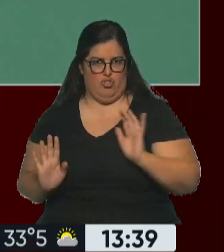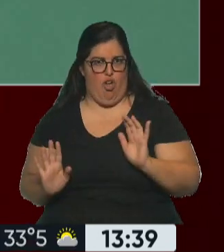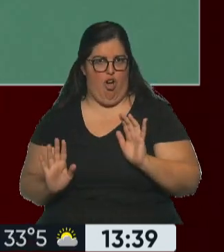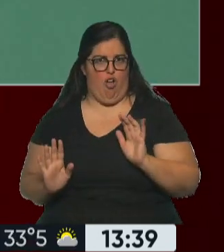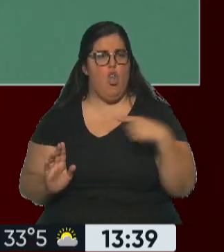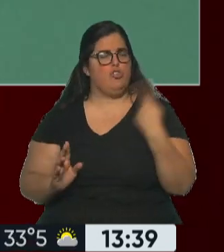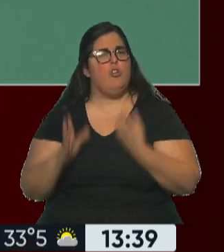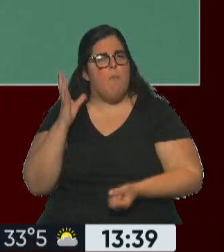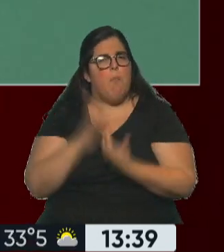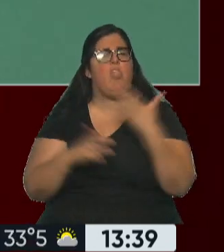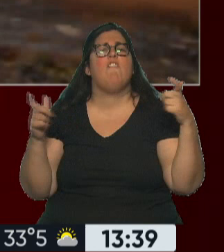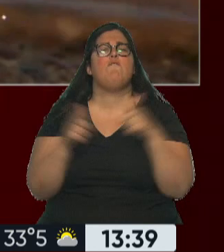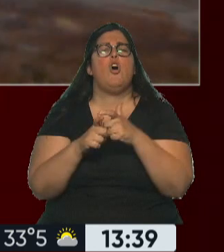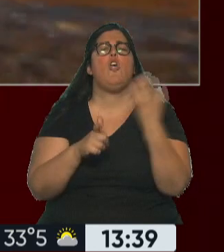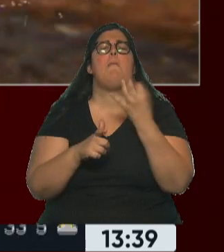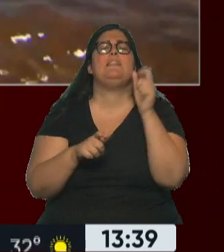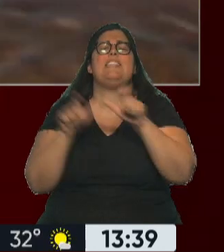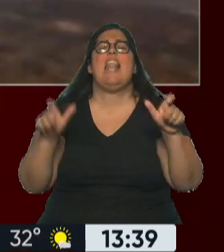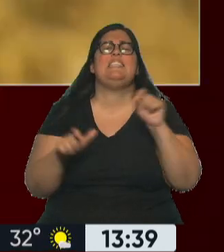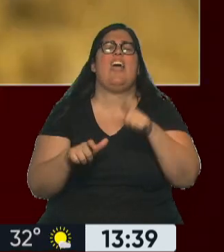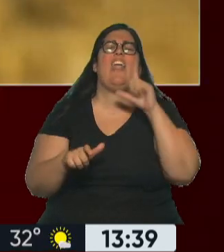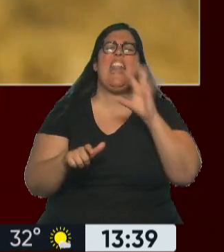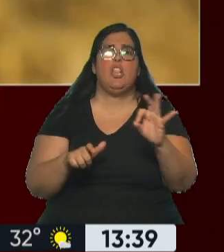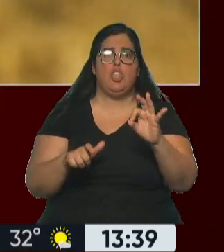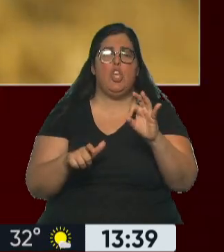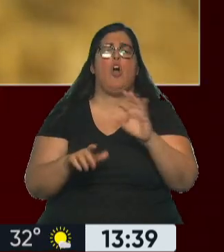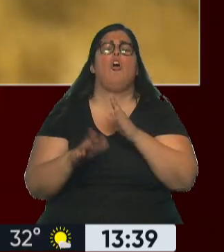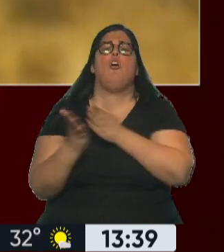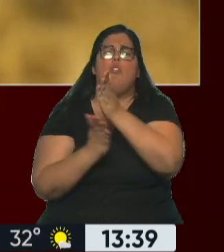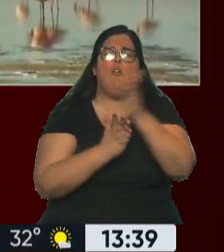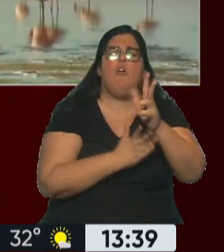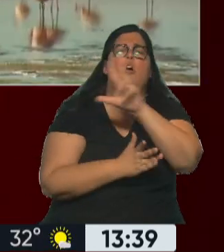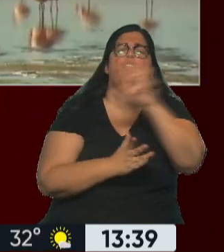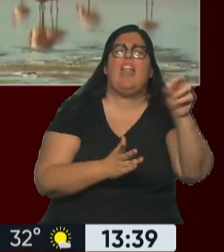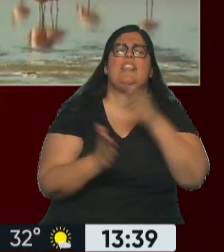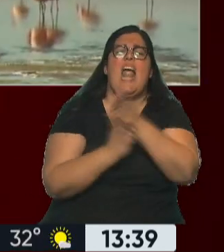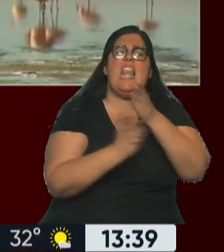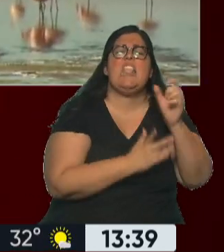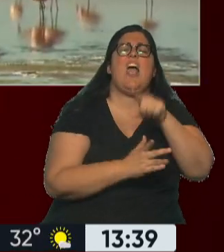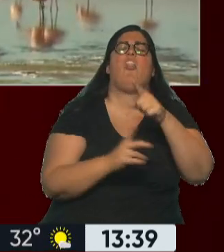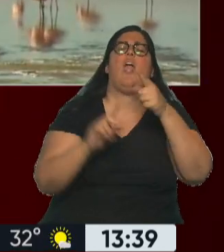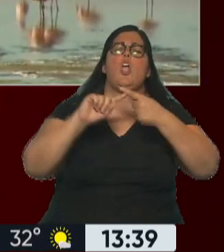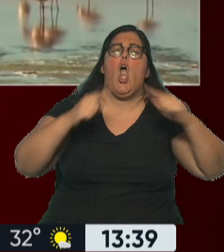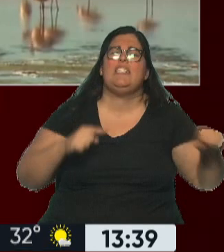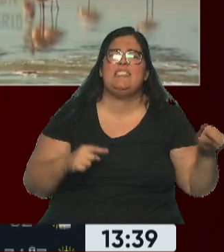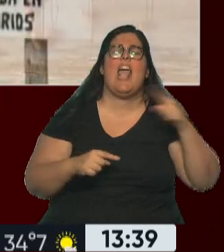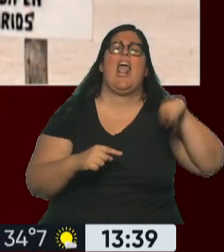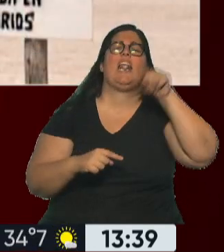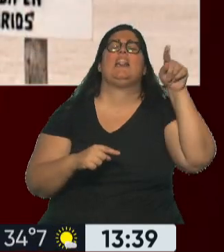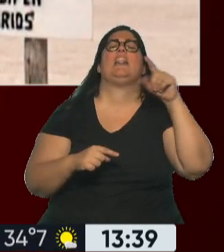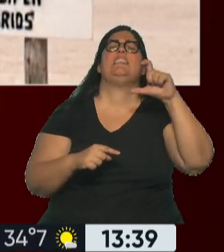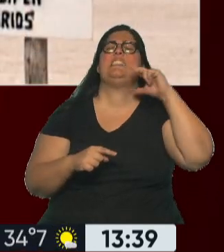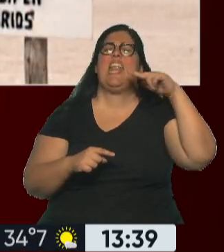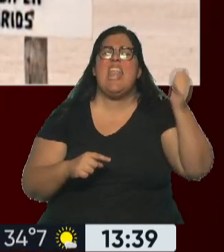Foro Especialista de Litio de la Argentina, que incluyó a 30 líneas de investigación del CONICET, gente de INVAP, gente de la CENEA, y